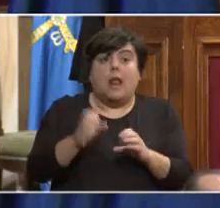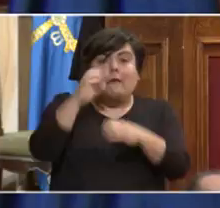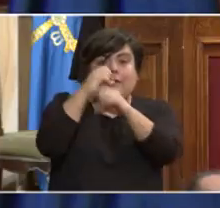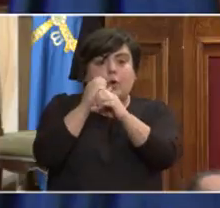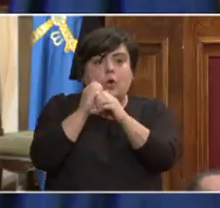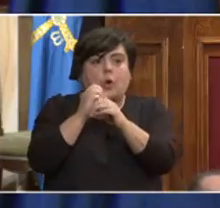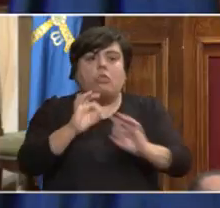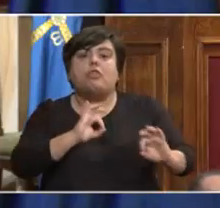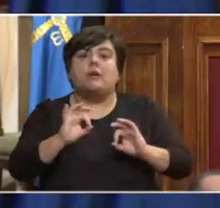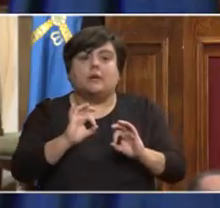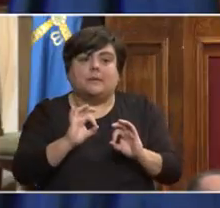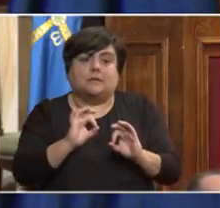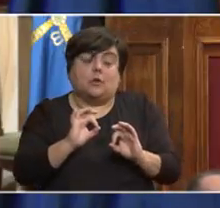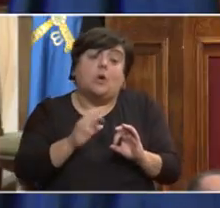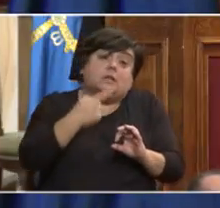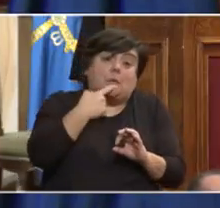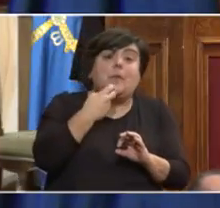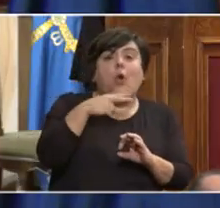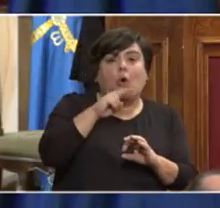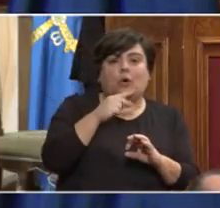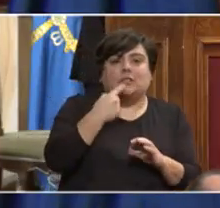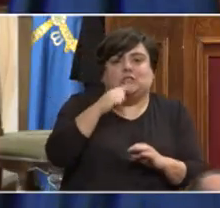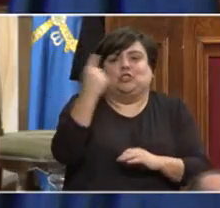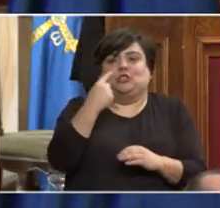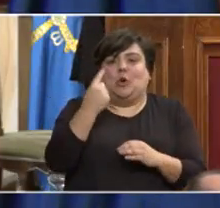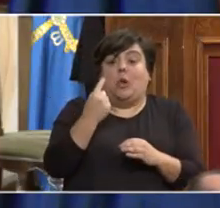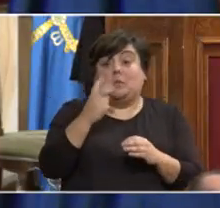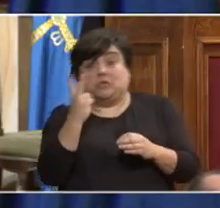es en lo que se convierte un monólogo cuando llega otra persona que participa en él.